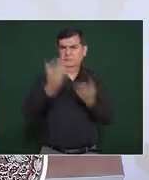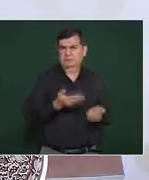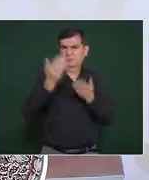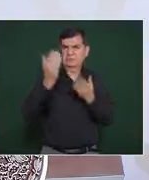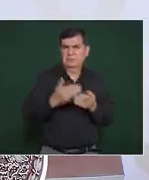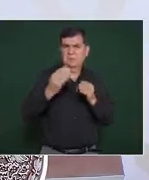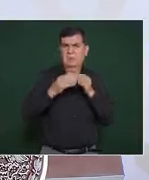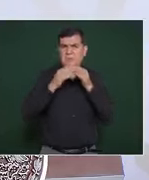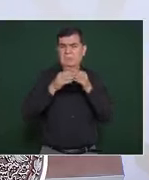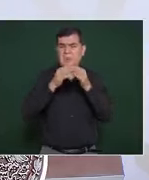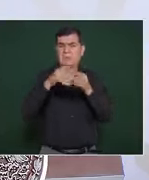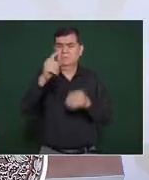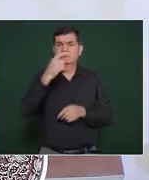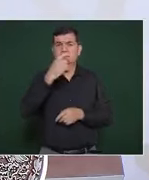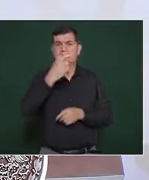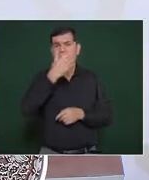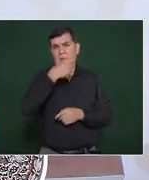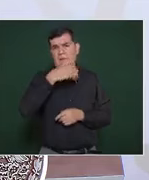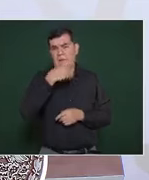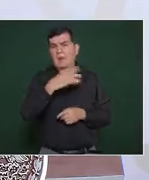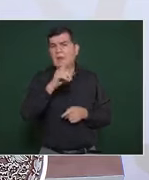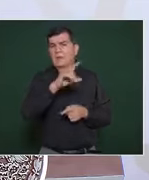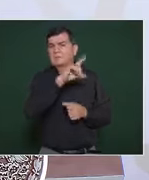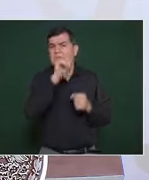y se trae